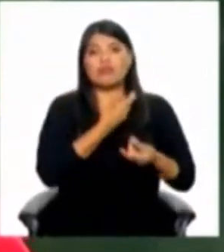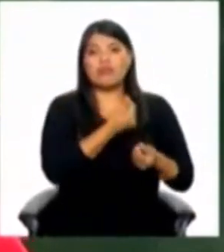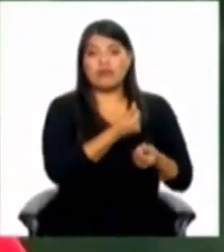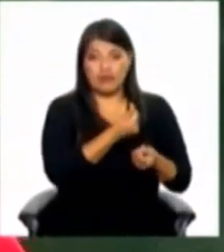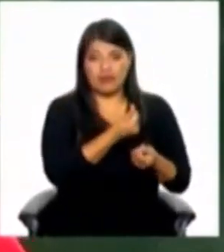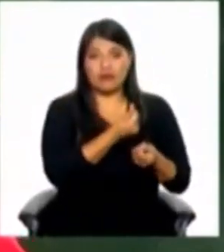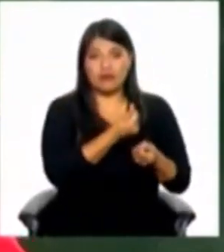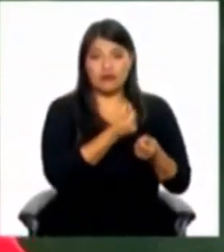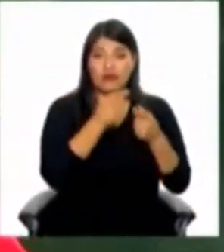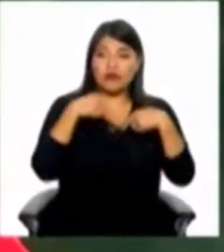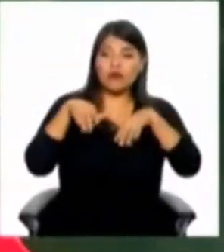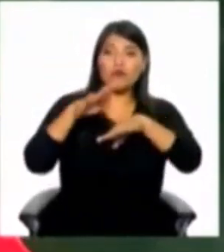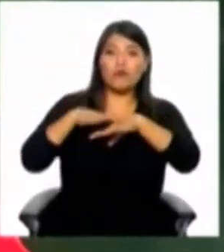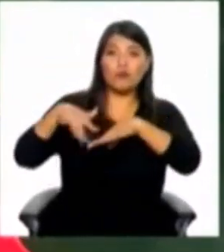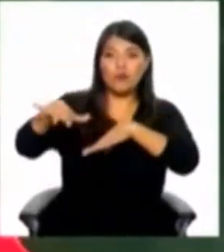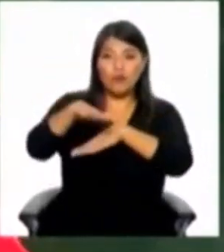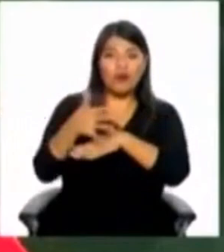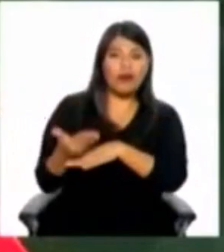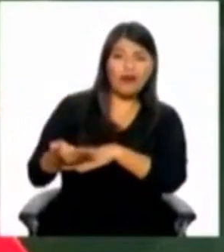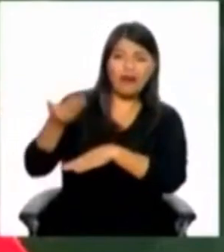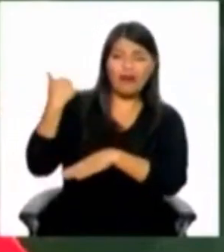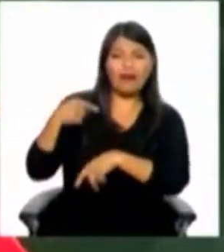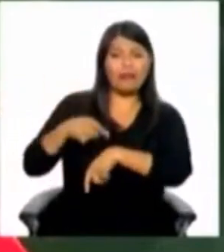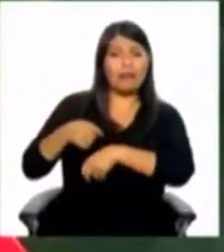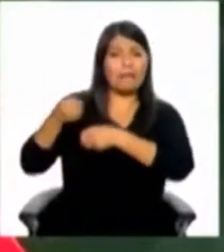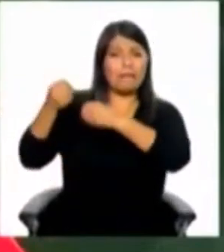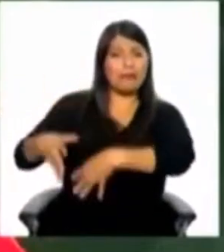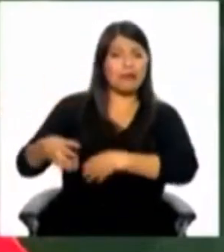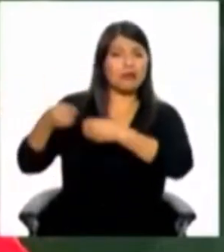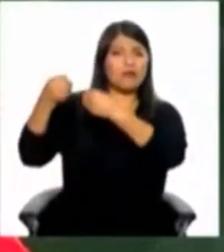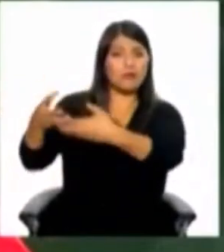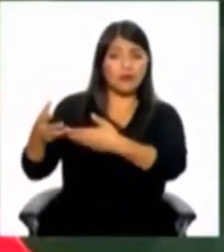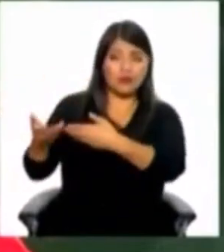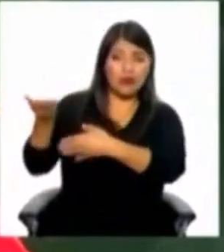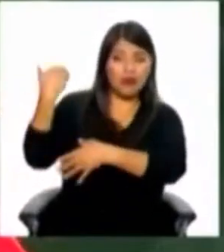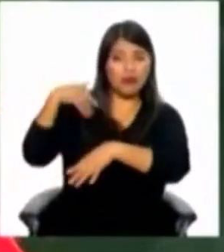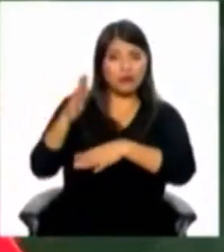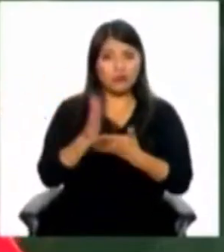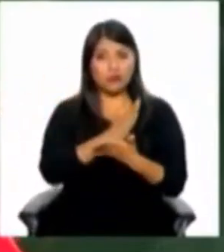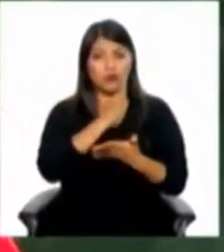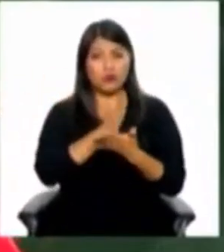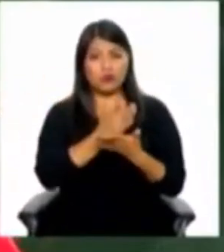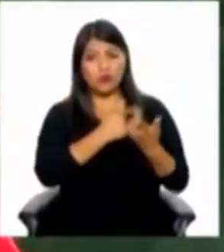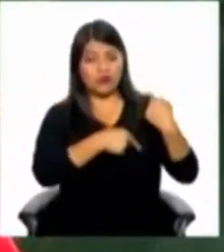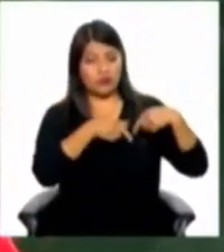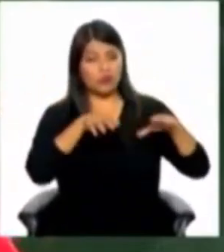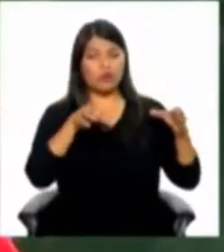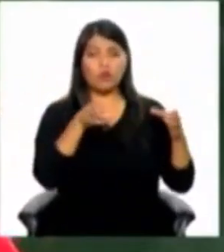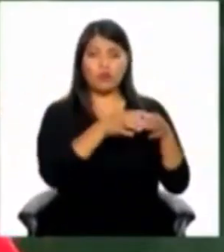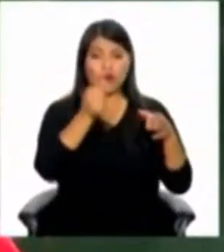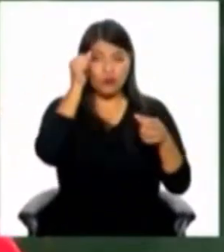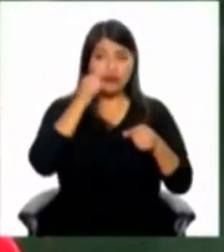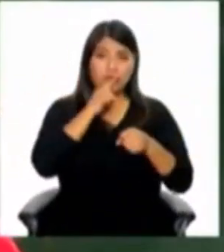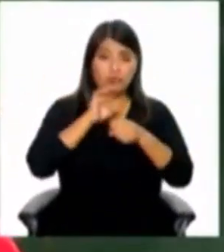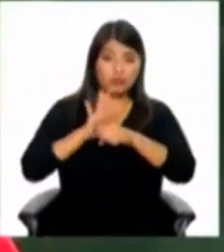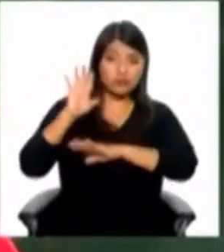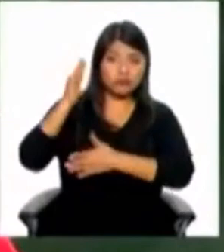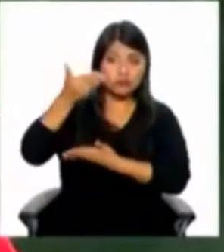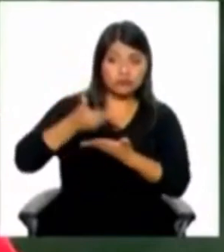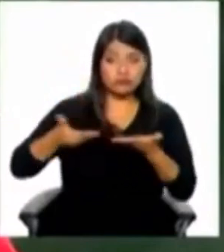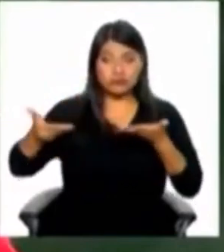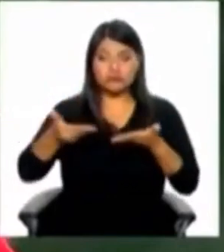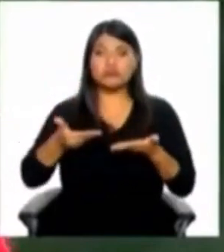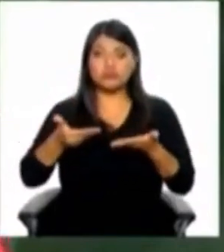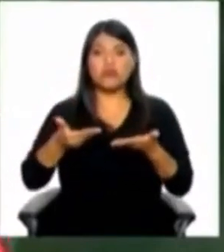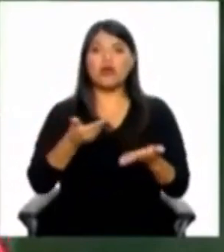el fondo de pérdidas y daños acordado en la última conferencia de las partes en la COP.